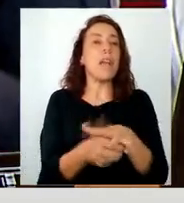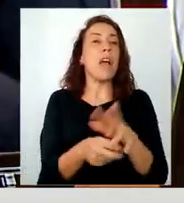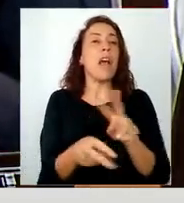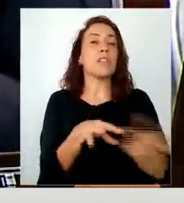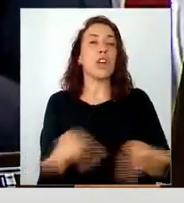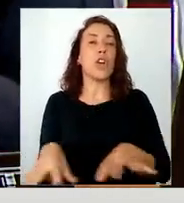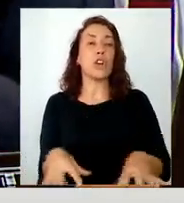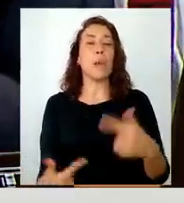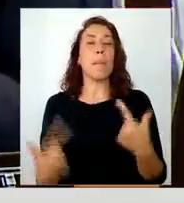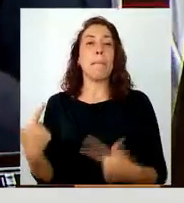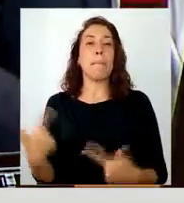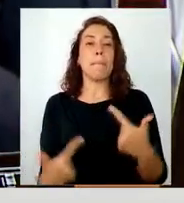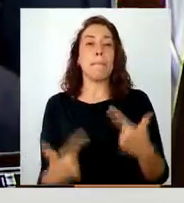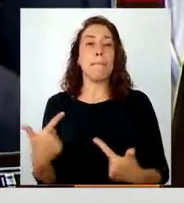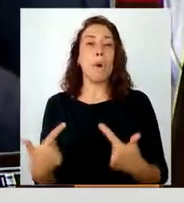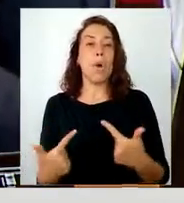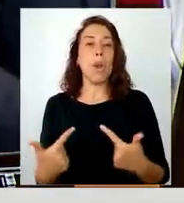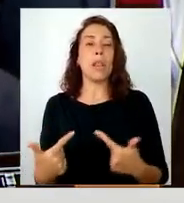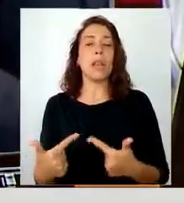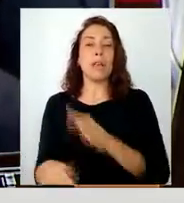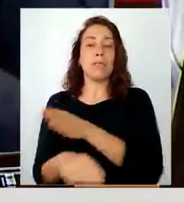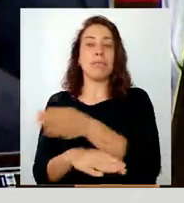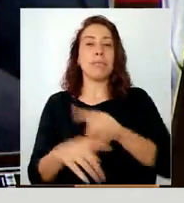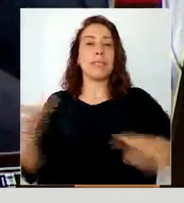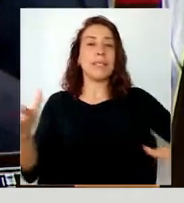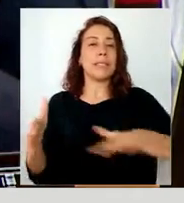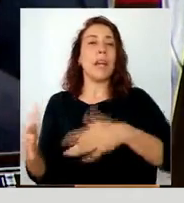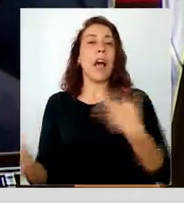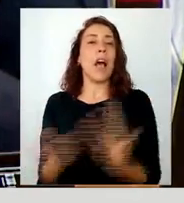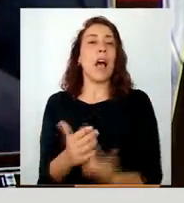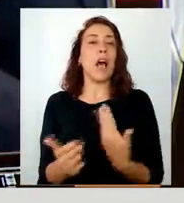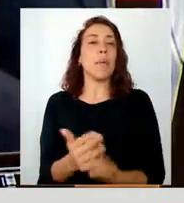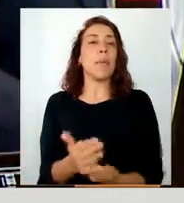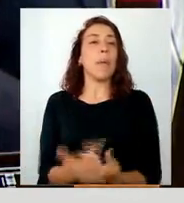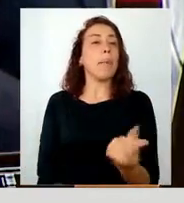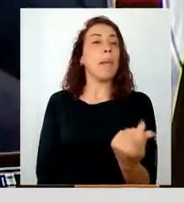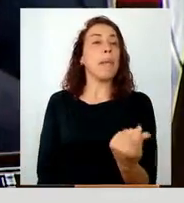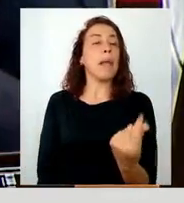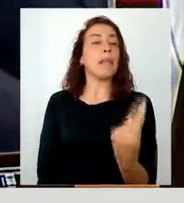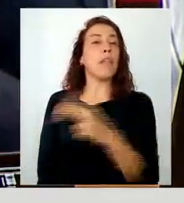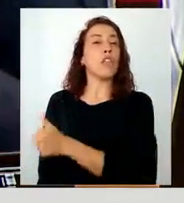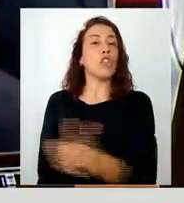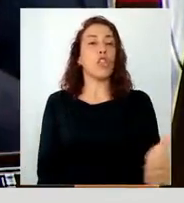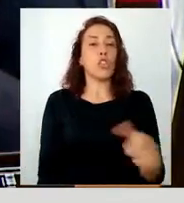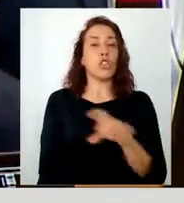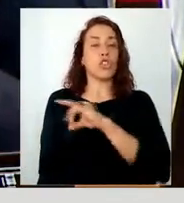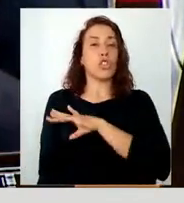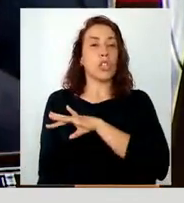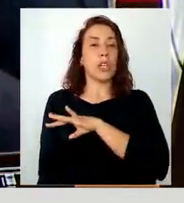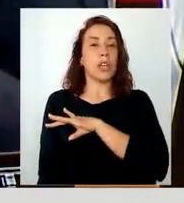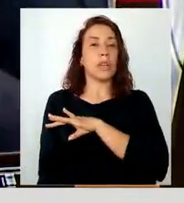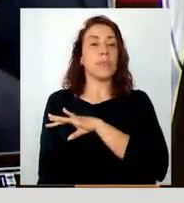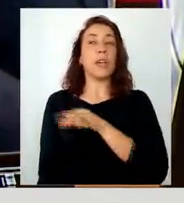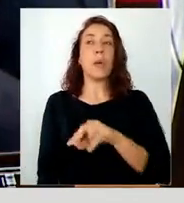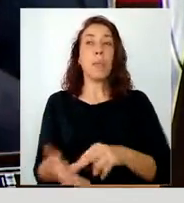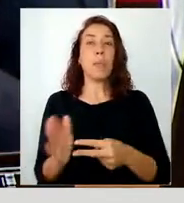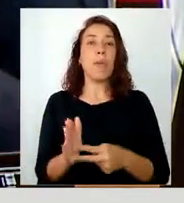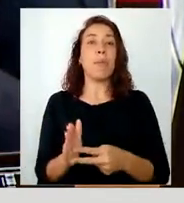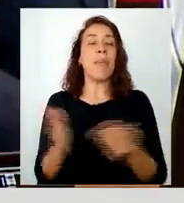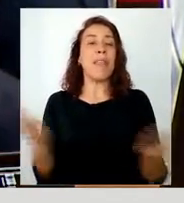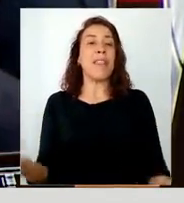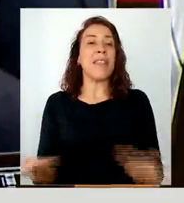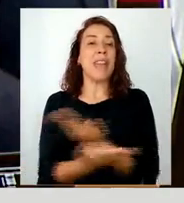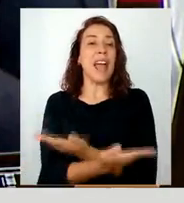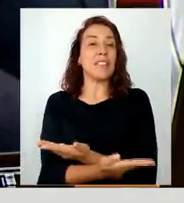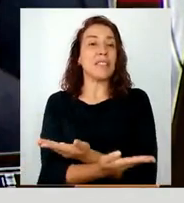en terreno utilizando las Platas de todos los chilenos si bien esta polémica de las transferencias no se marcan las